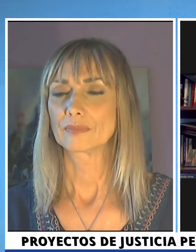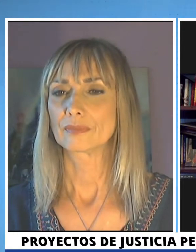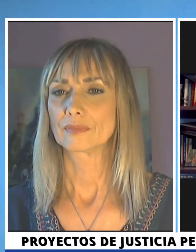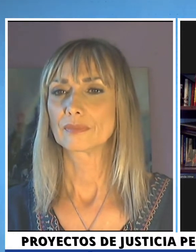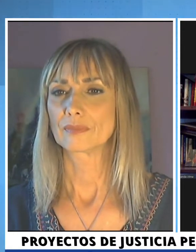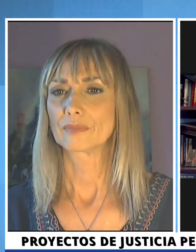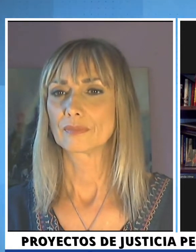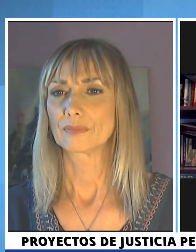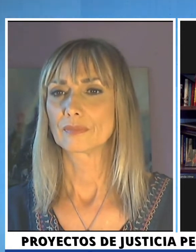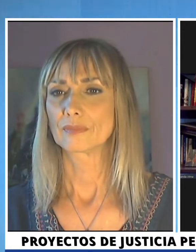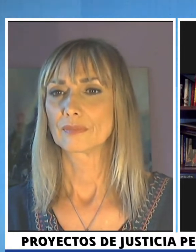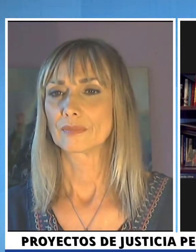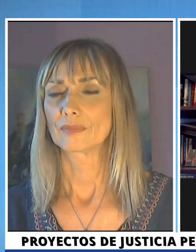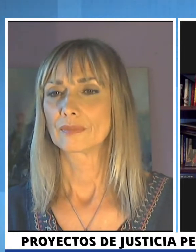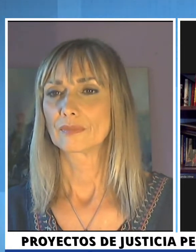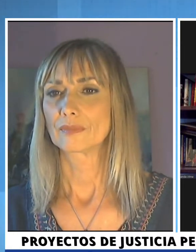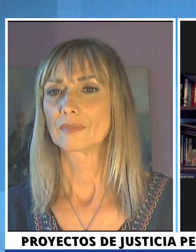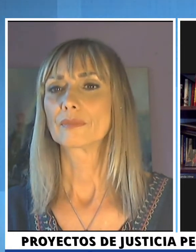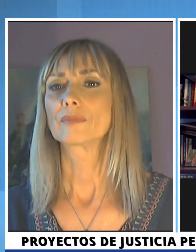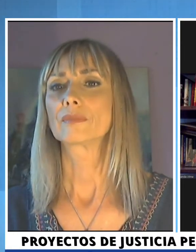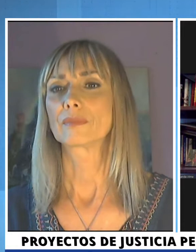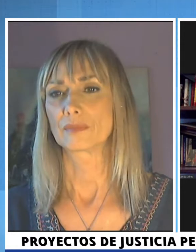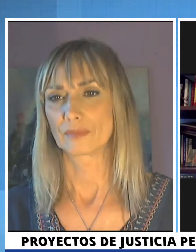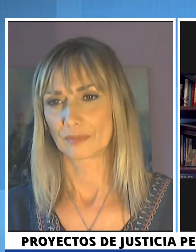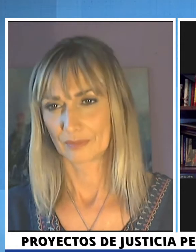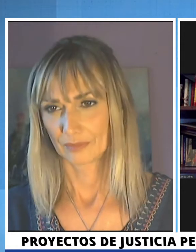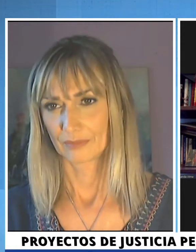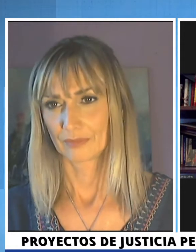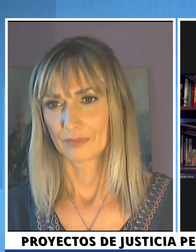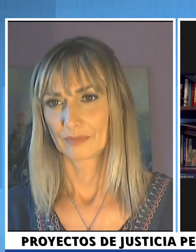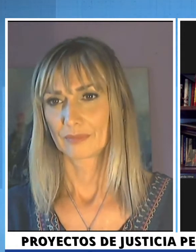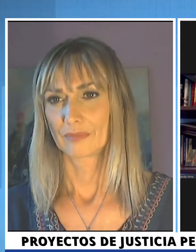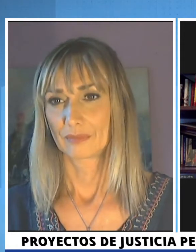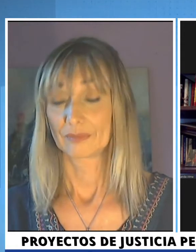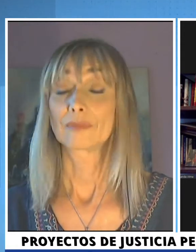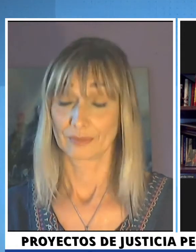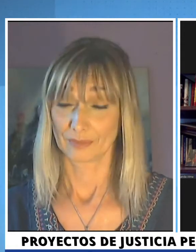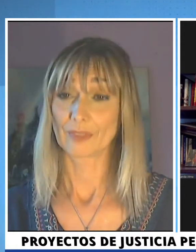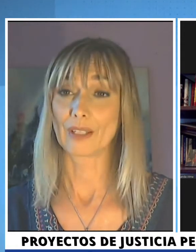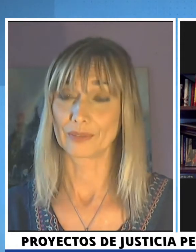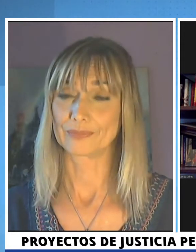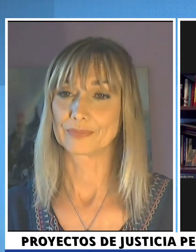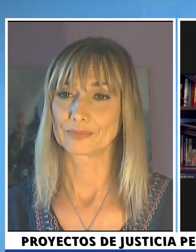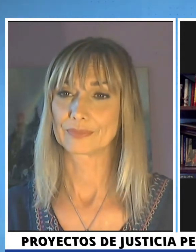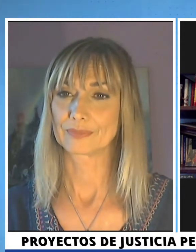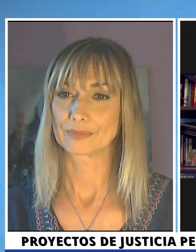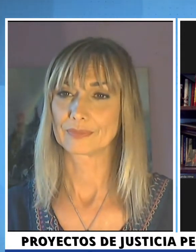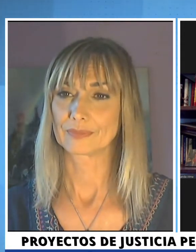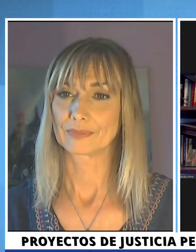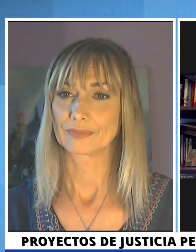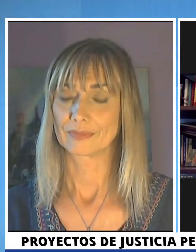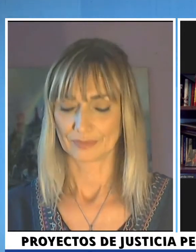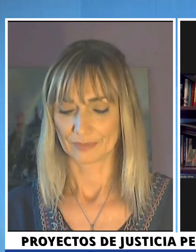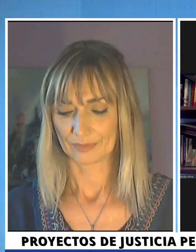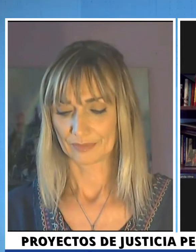también en el ámbito de la Cámara de Diputados, digamos, esta dirección, ¿no?, para la protección y